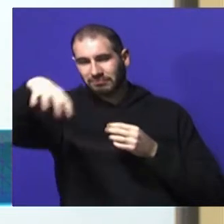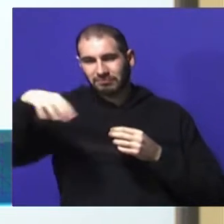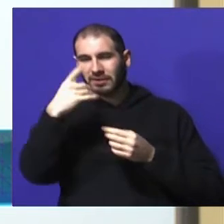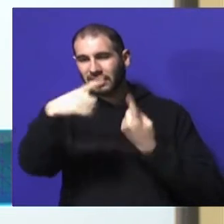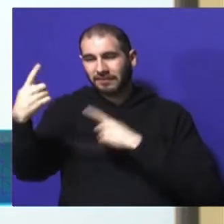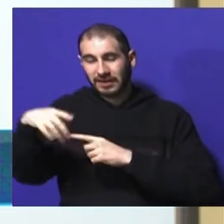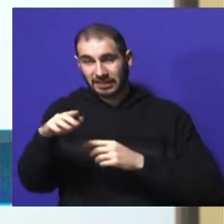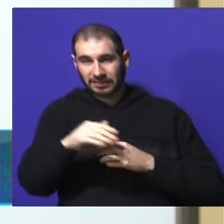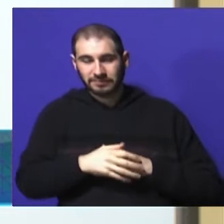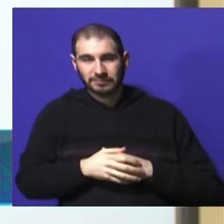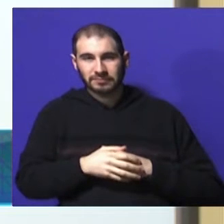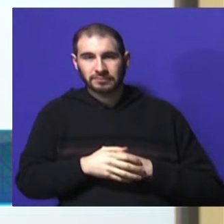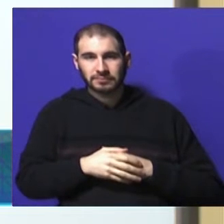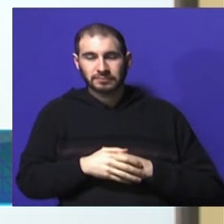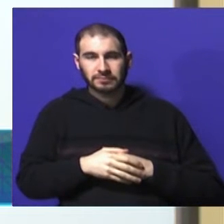en Catamarca,